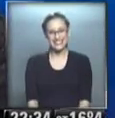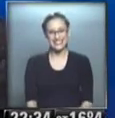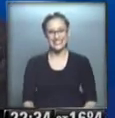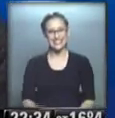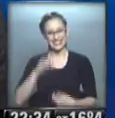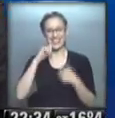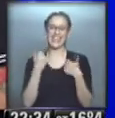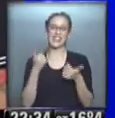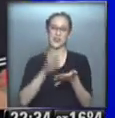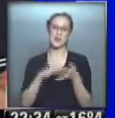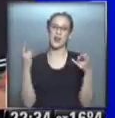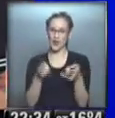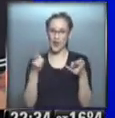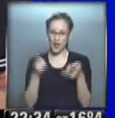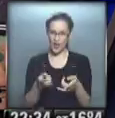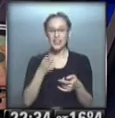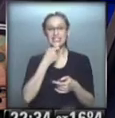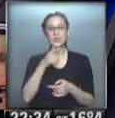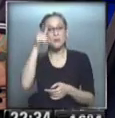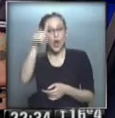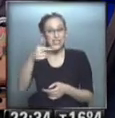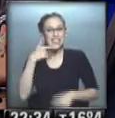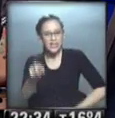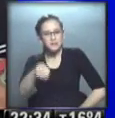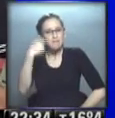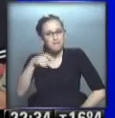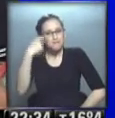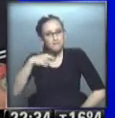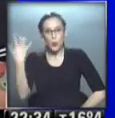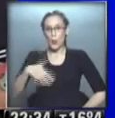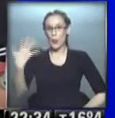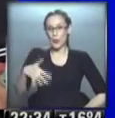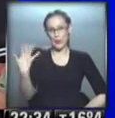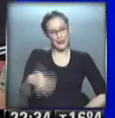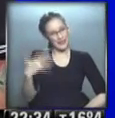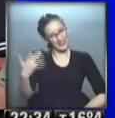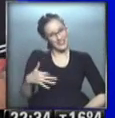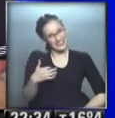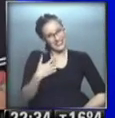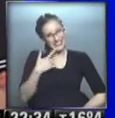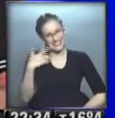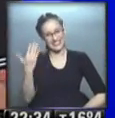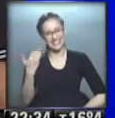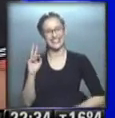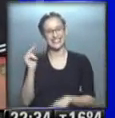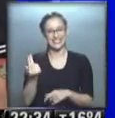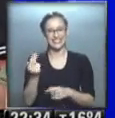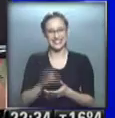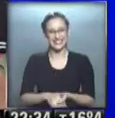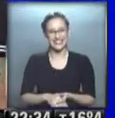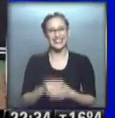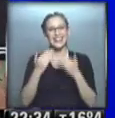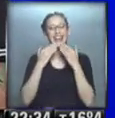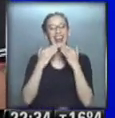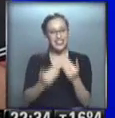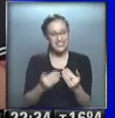El hermoso mundo del rock. Hermoso. Si algún hermoso policía lo está usando. Guarda, guarda tío, porque es altamente tóxico. Déjame agradecer